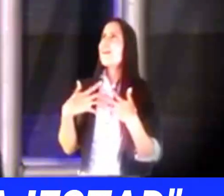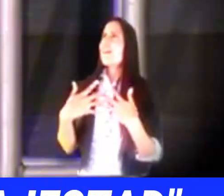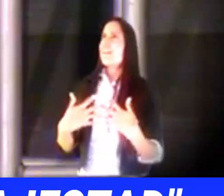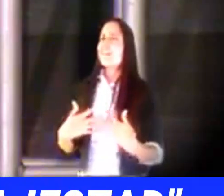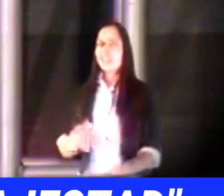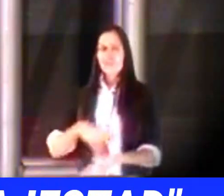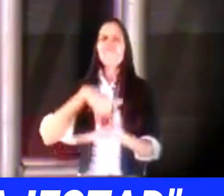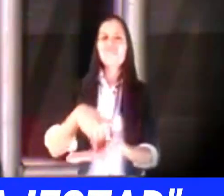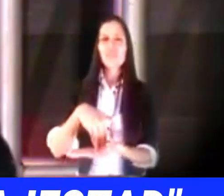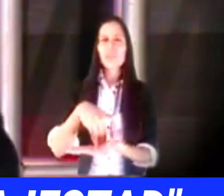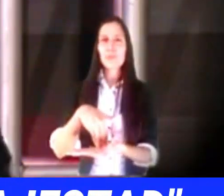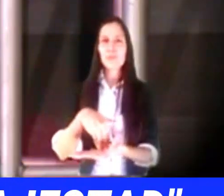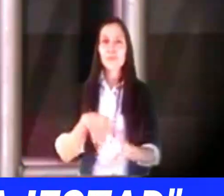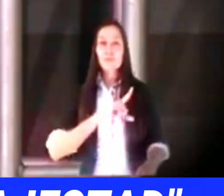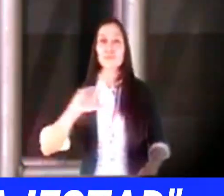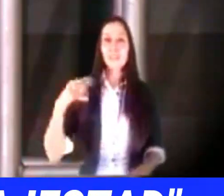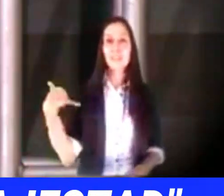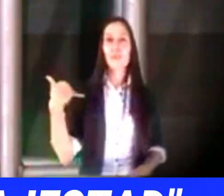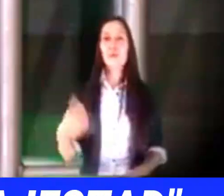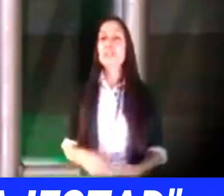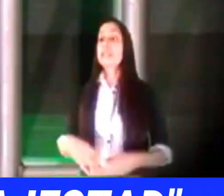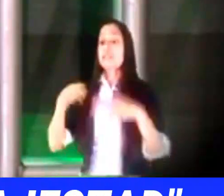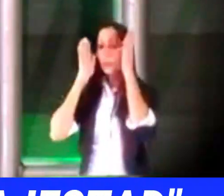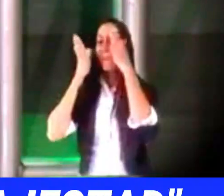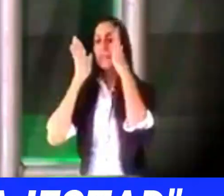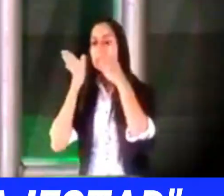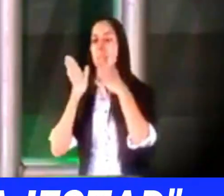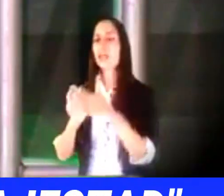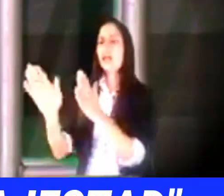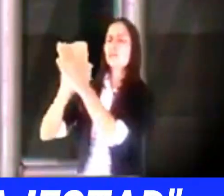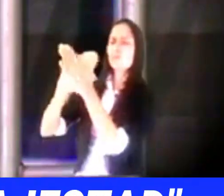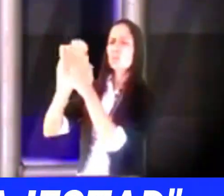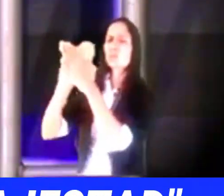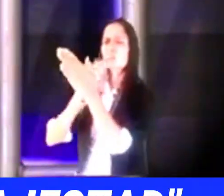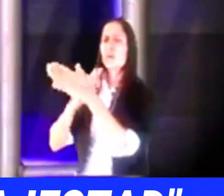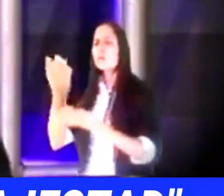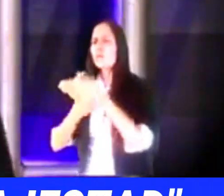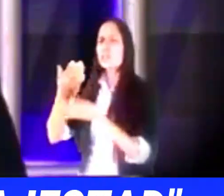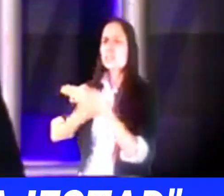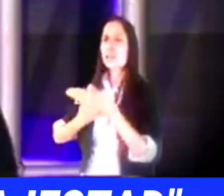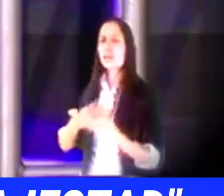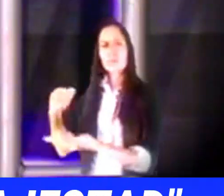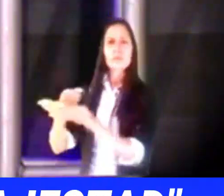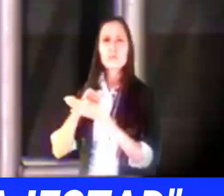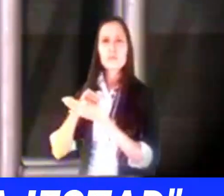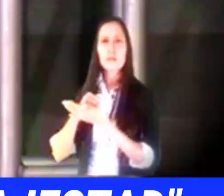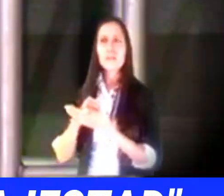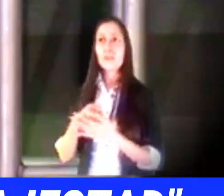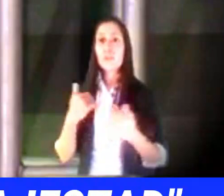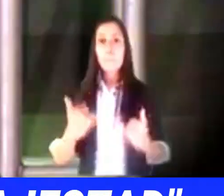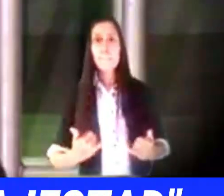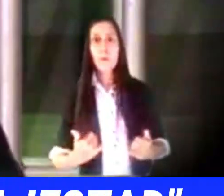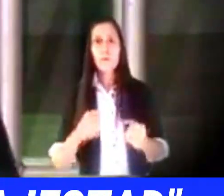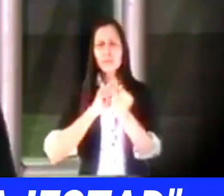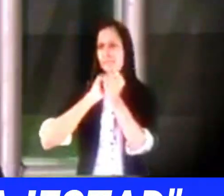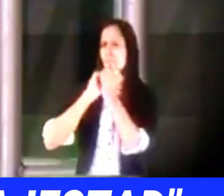muy pendientes de ti con una palabra, con un consejo y con tantas cosas bonitas. Pero de repente todo cambió, todo se ha